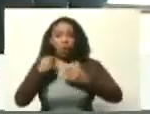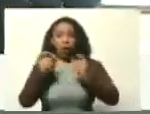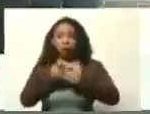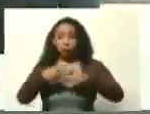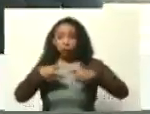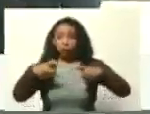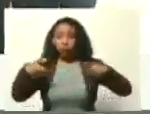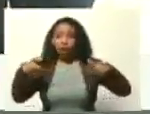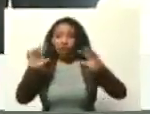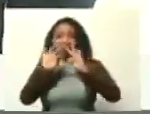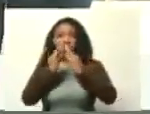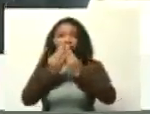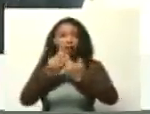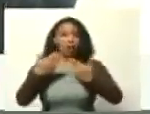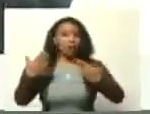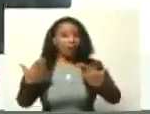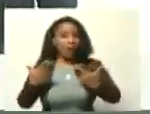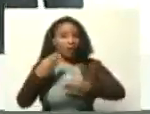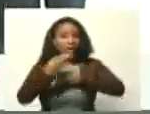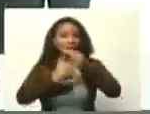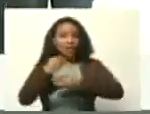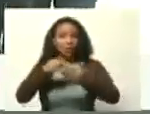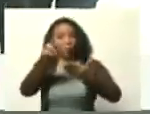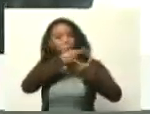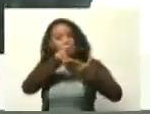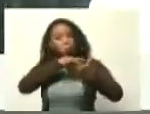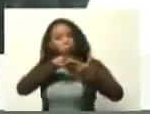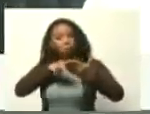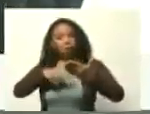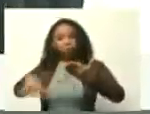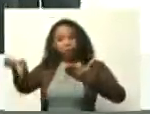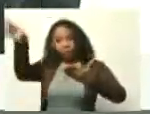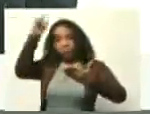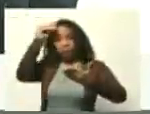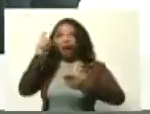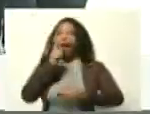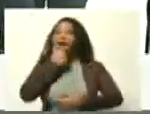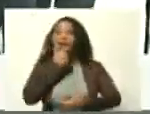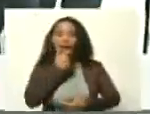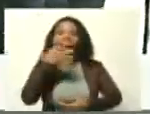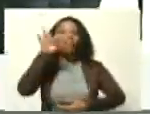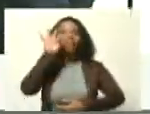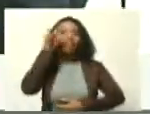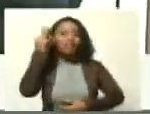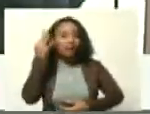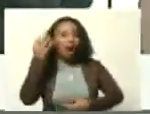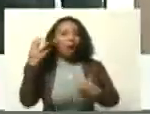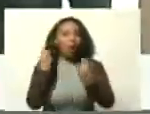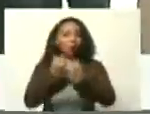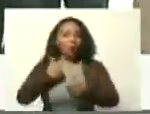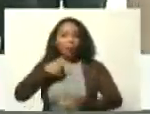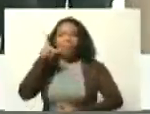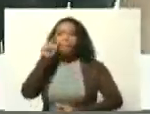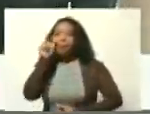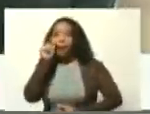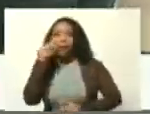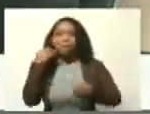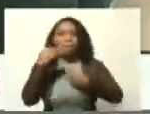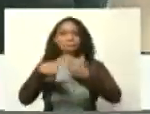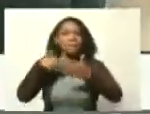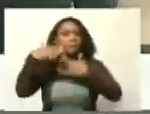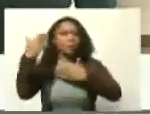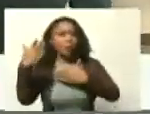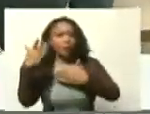ambiente familiar que estimuló la lectura. Aprendí el inglés y el francés con mi padre, para luego entrar a